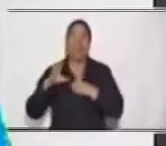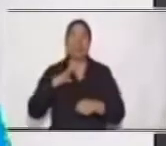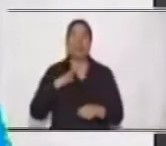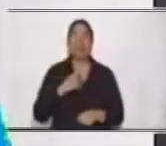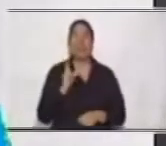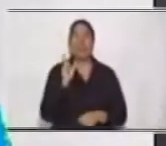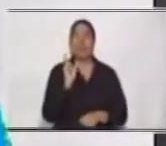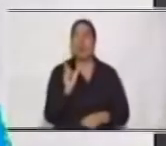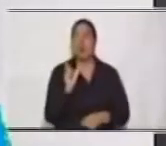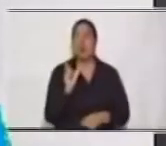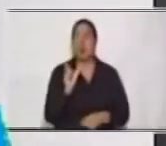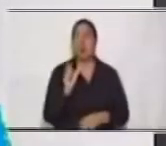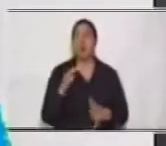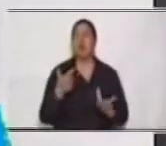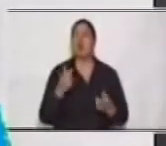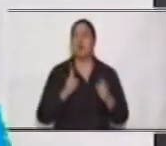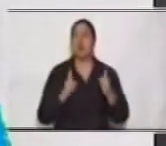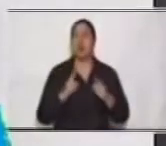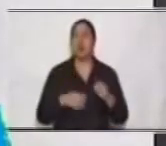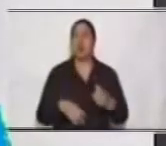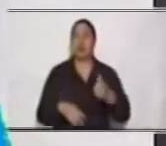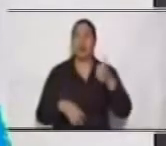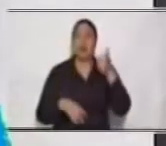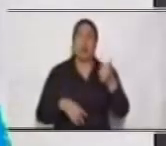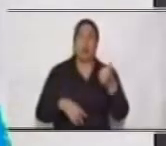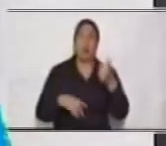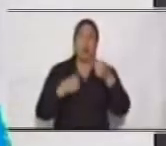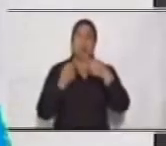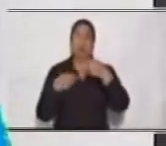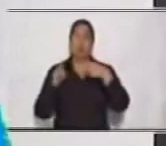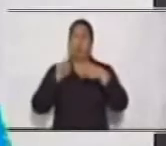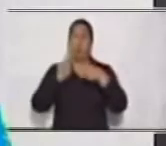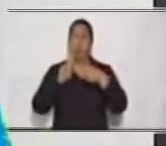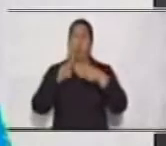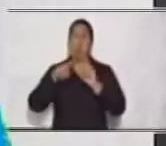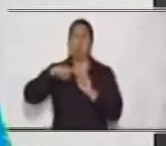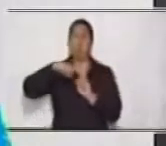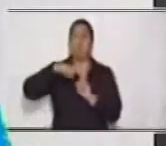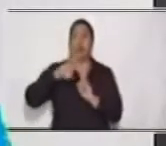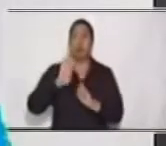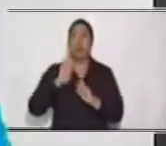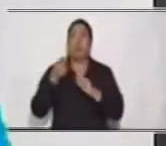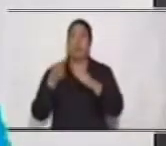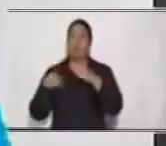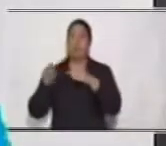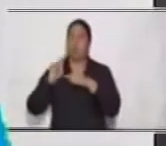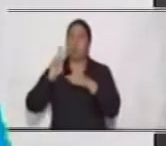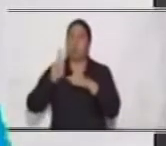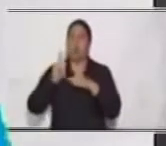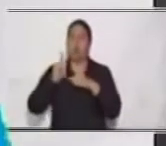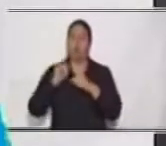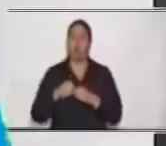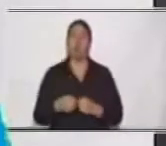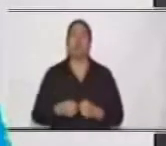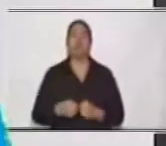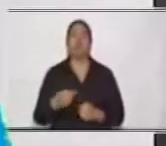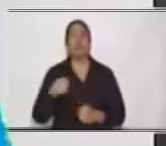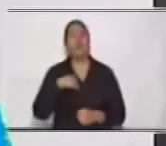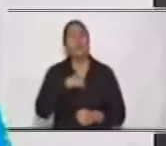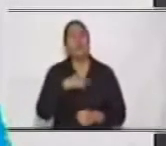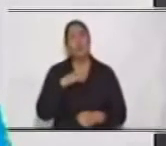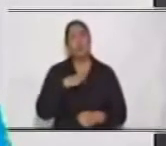característica que es A cuadrado más B cuadrado. Cuando tenemos la ecuación tendida sobre el